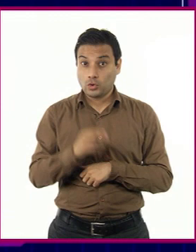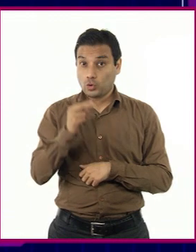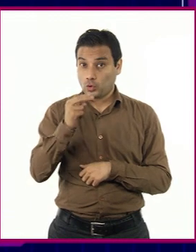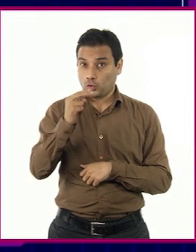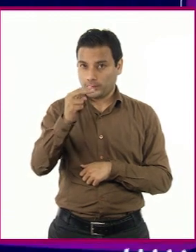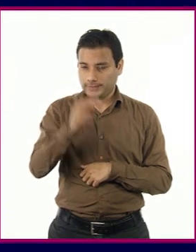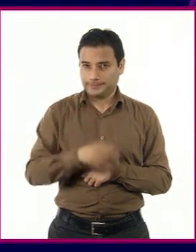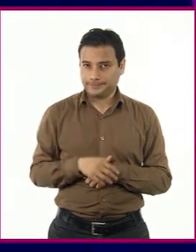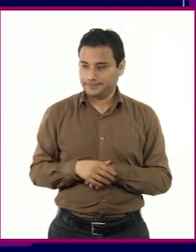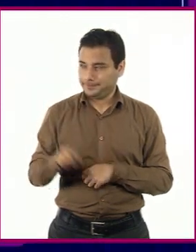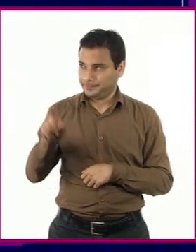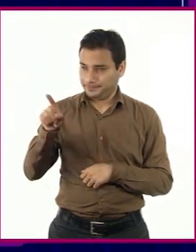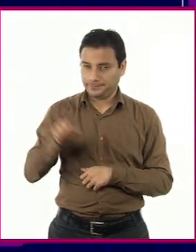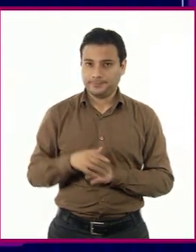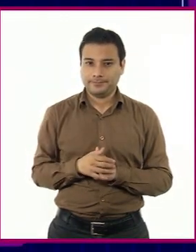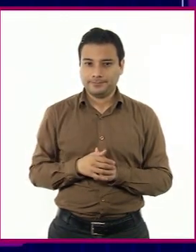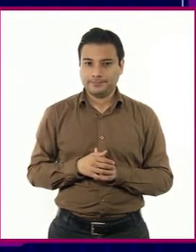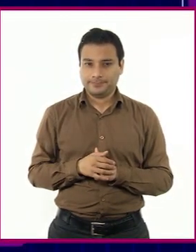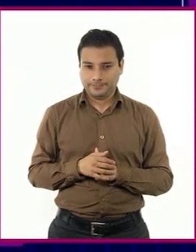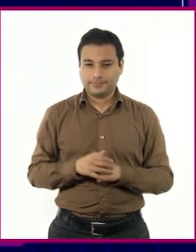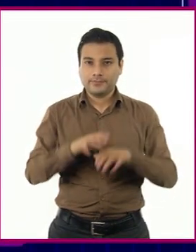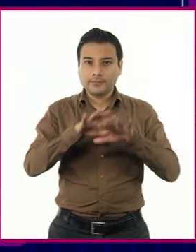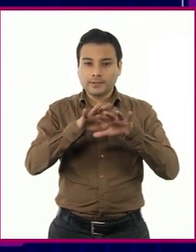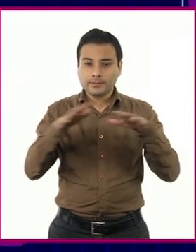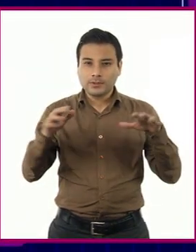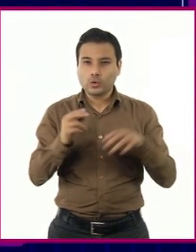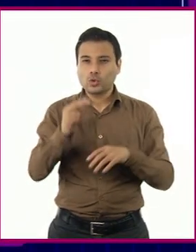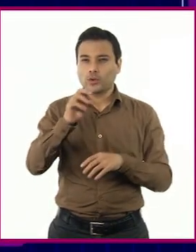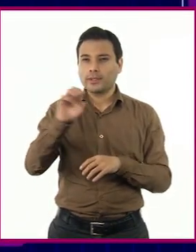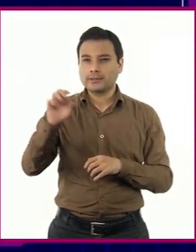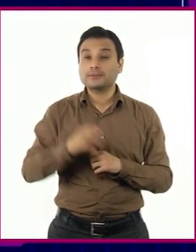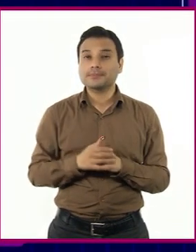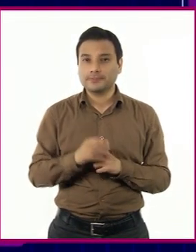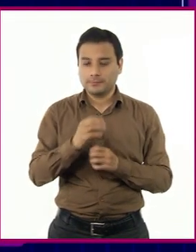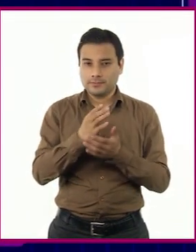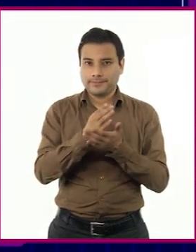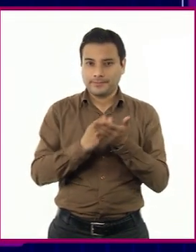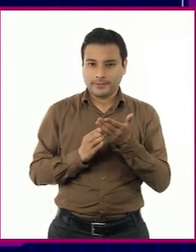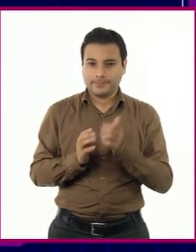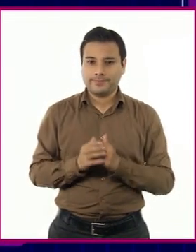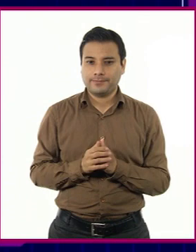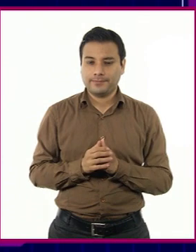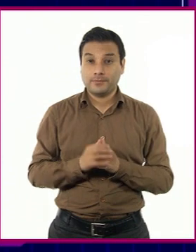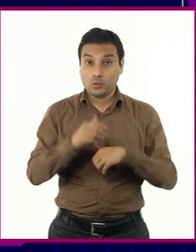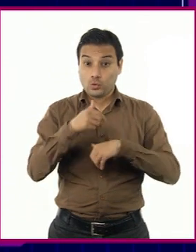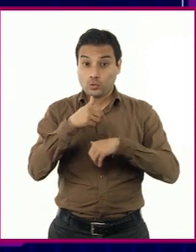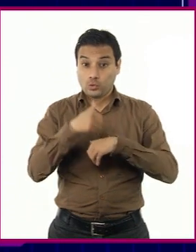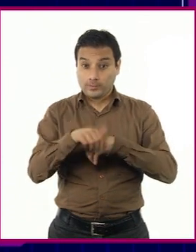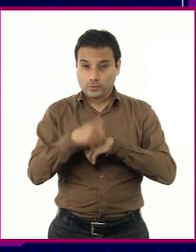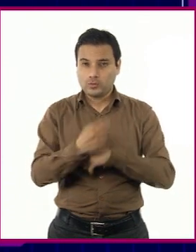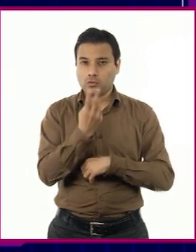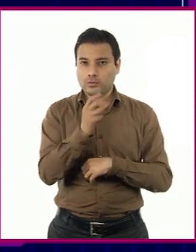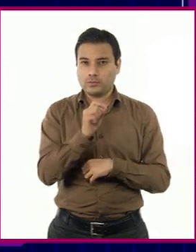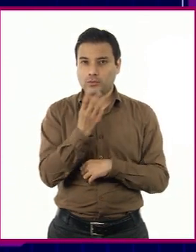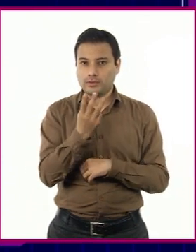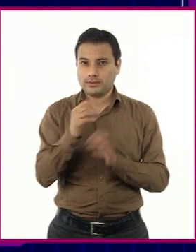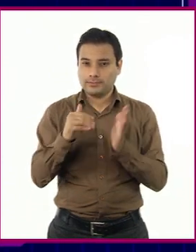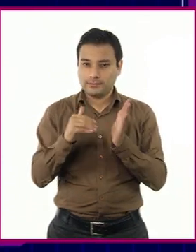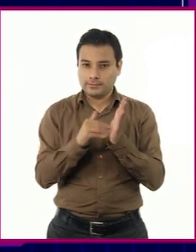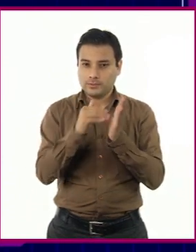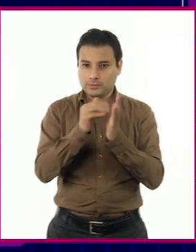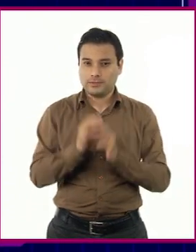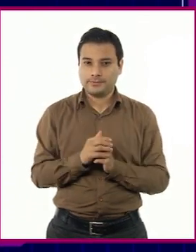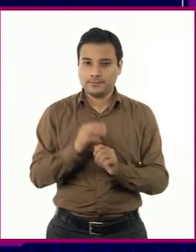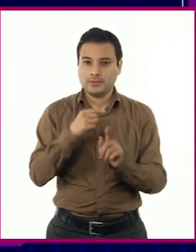norte. Para la región marina noreste, la media es igual a la suma de 2.3 millones